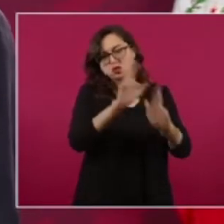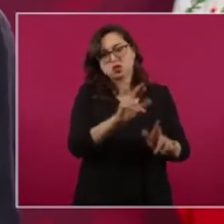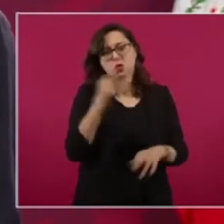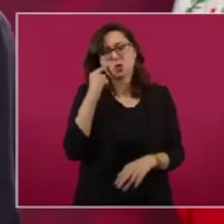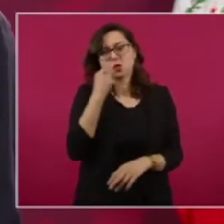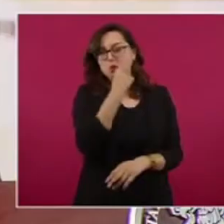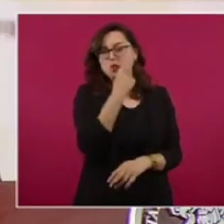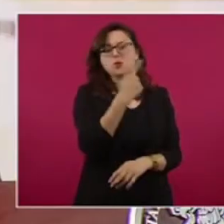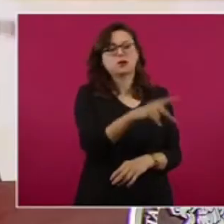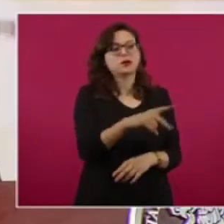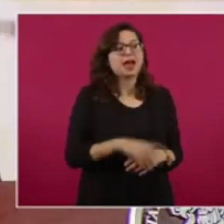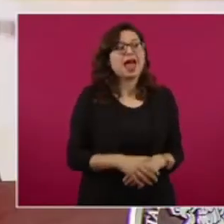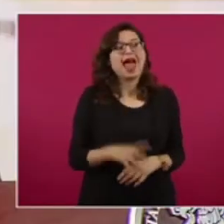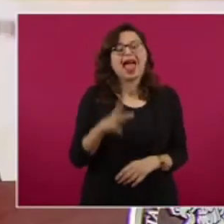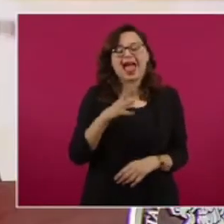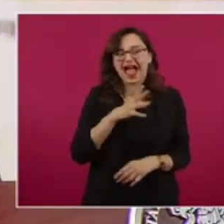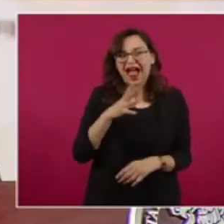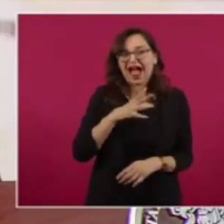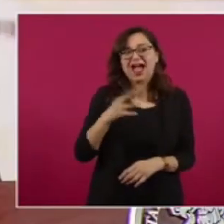música clásica.